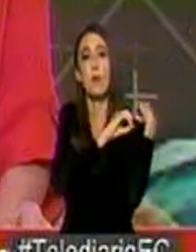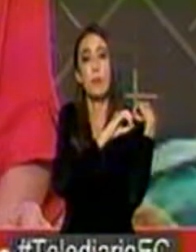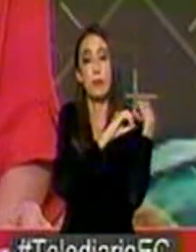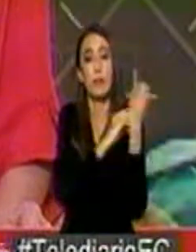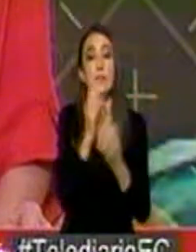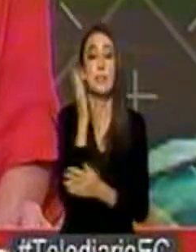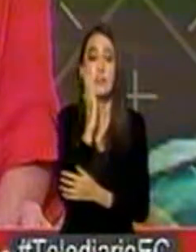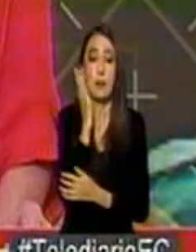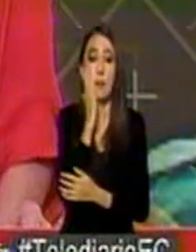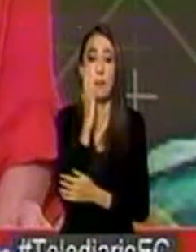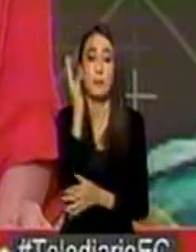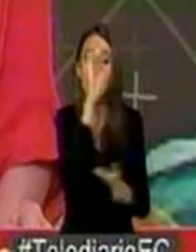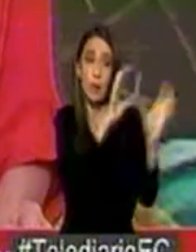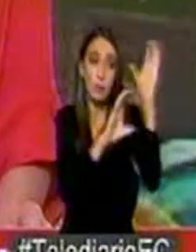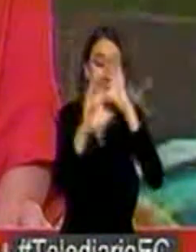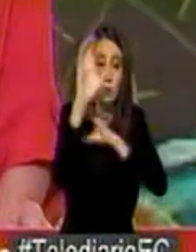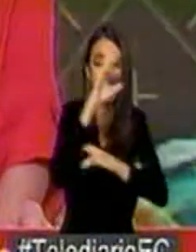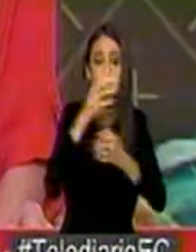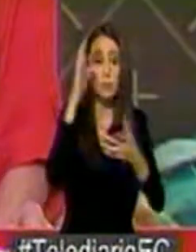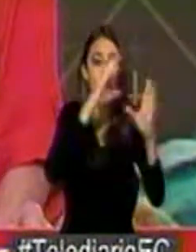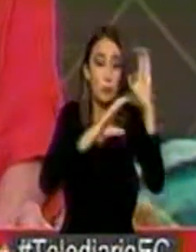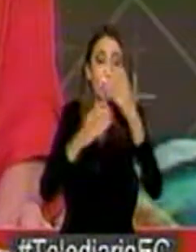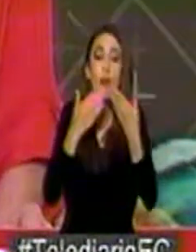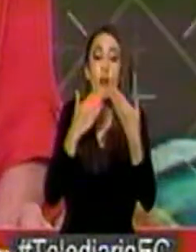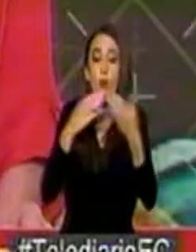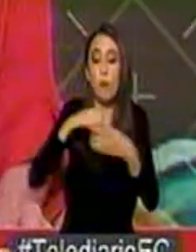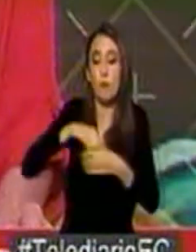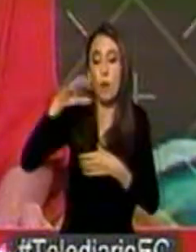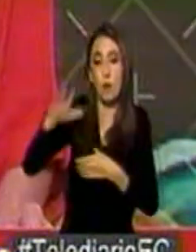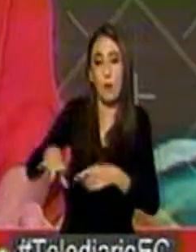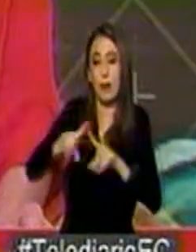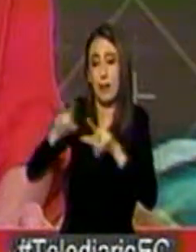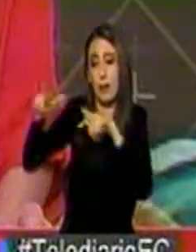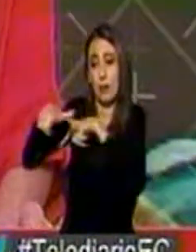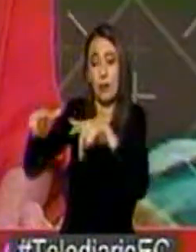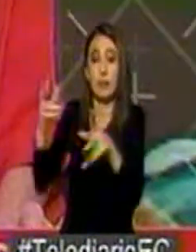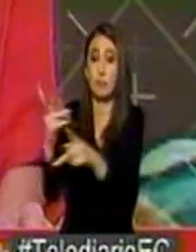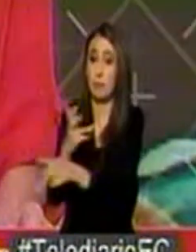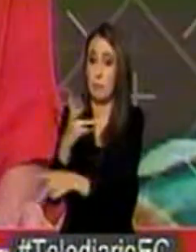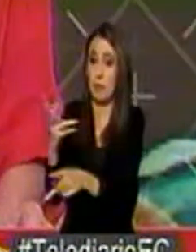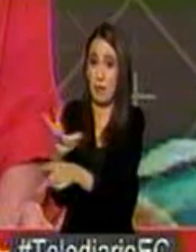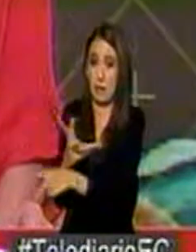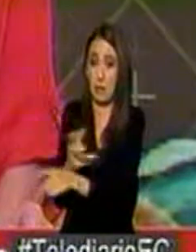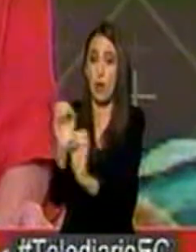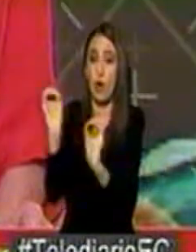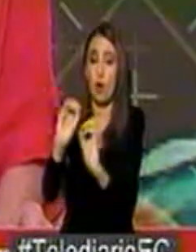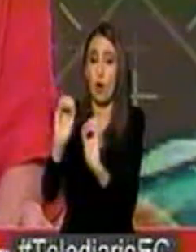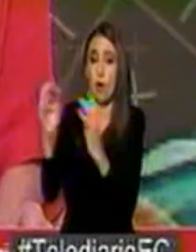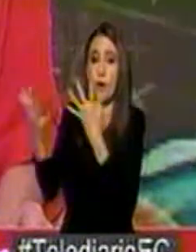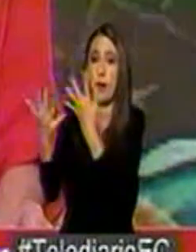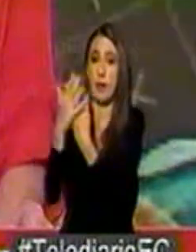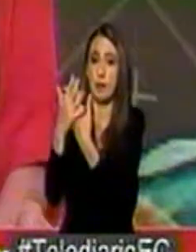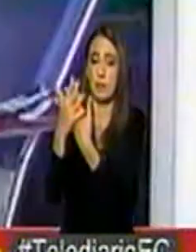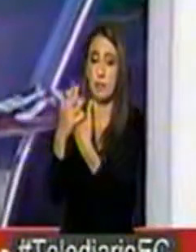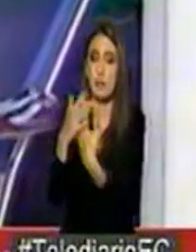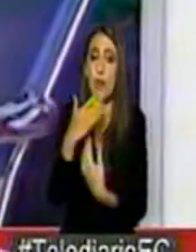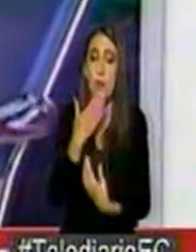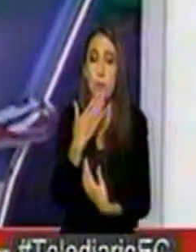demás buscan abortar aunque en condiciones precarias y se enfrentan a la muerte o hacer judicial izadas